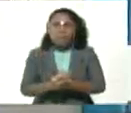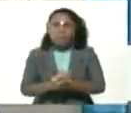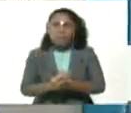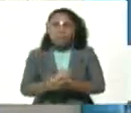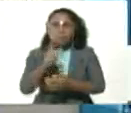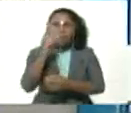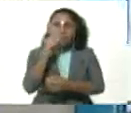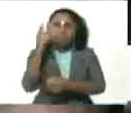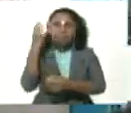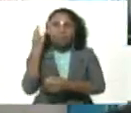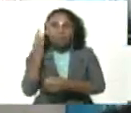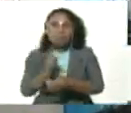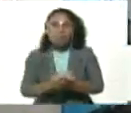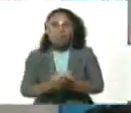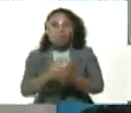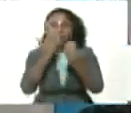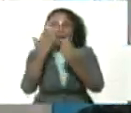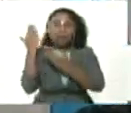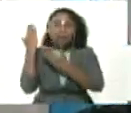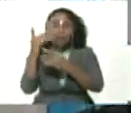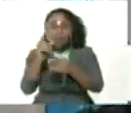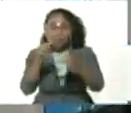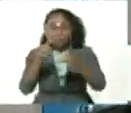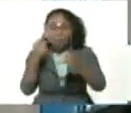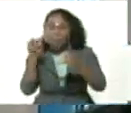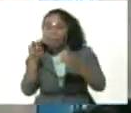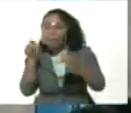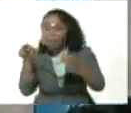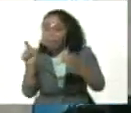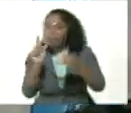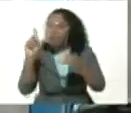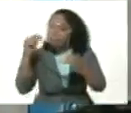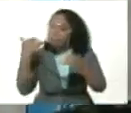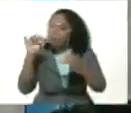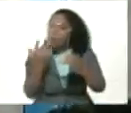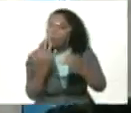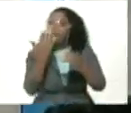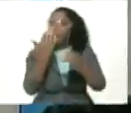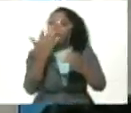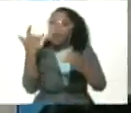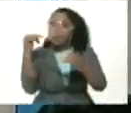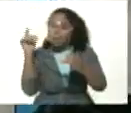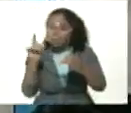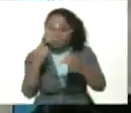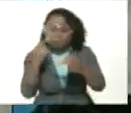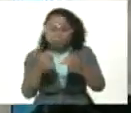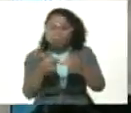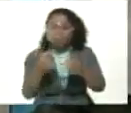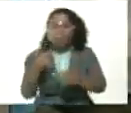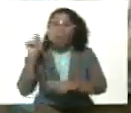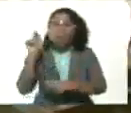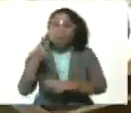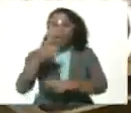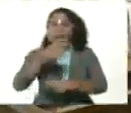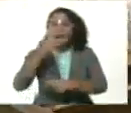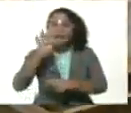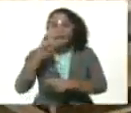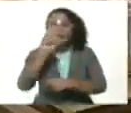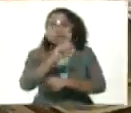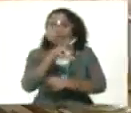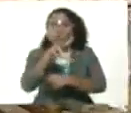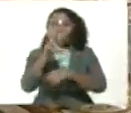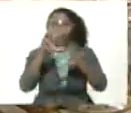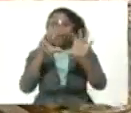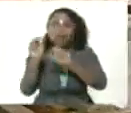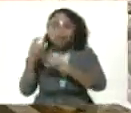Muchachos. Aquí arranca nuestro proceso. Para ver el paquetico este. ¿Este también tiene para respirar aquí? Este café de 180 gramos no